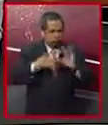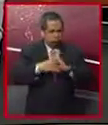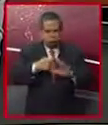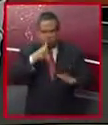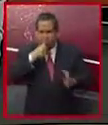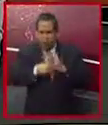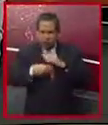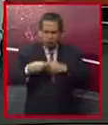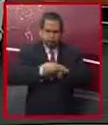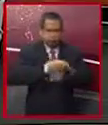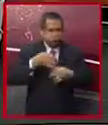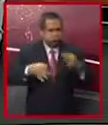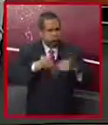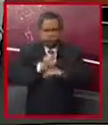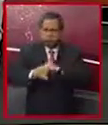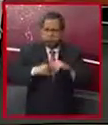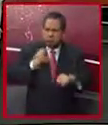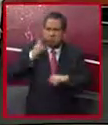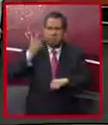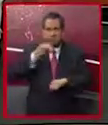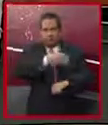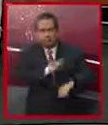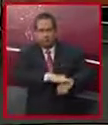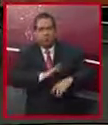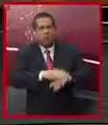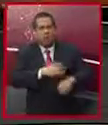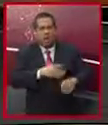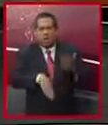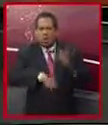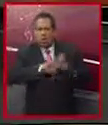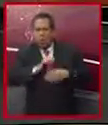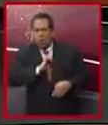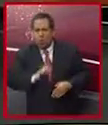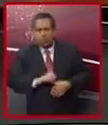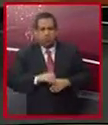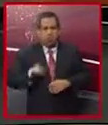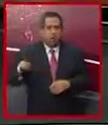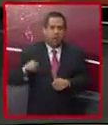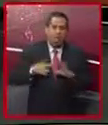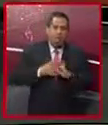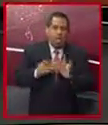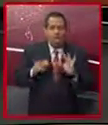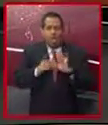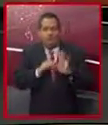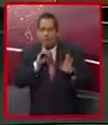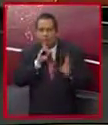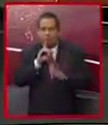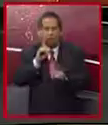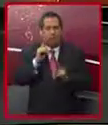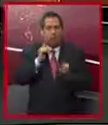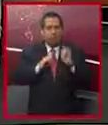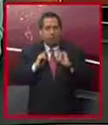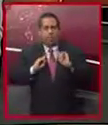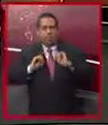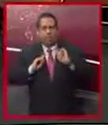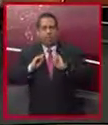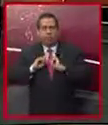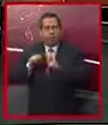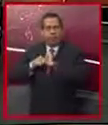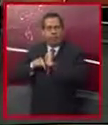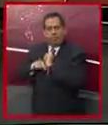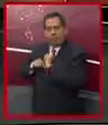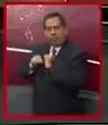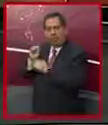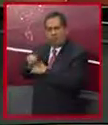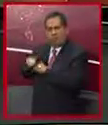instrumentos jurídicos internacionales que tiene a la mano, pues lo que prefiere hacer es la política del avestruz, en el mejor de los casos, esconder la